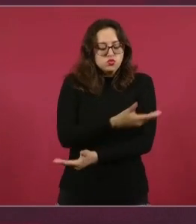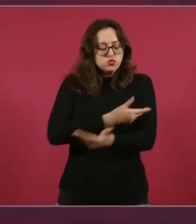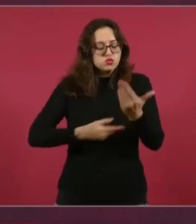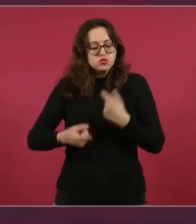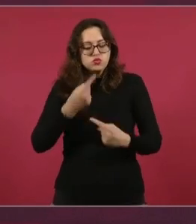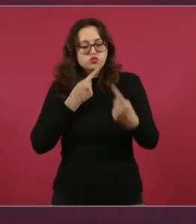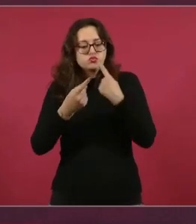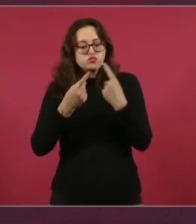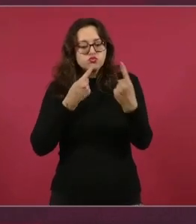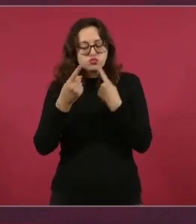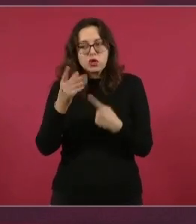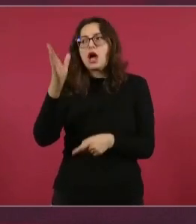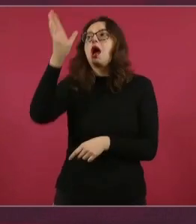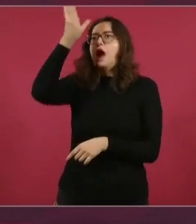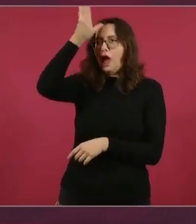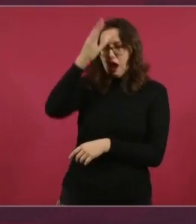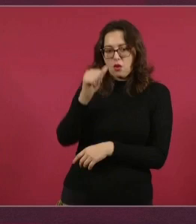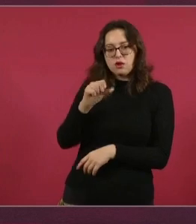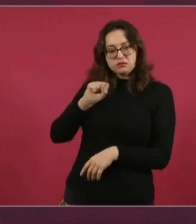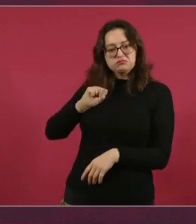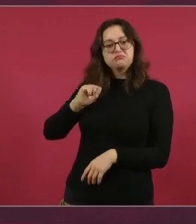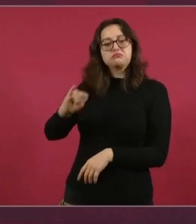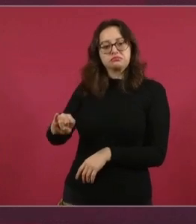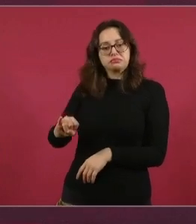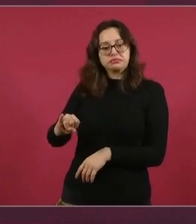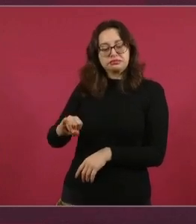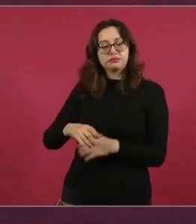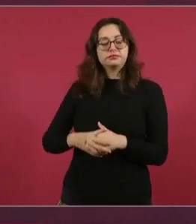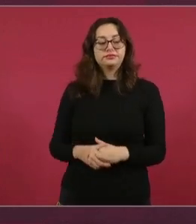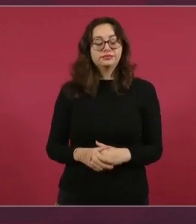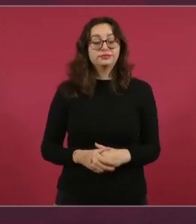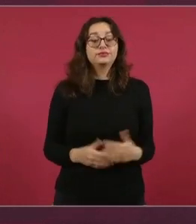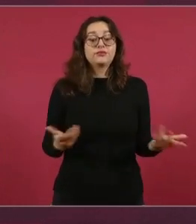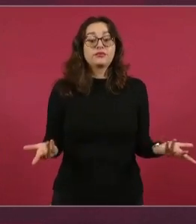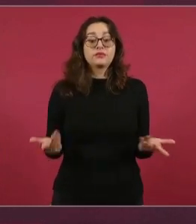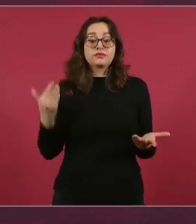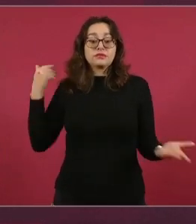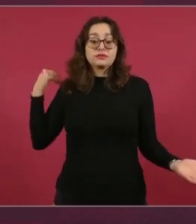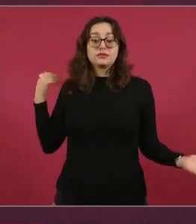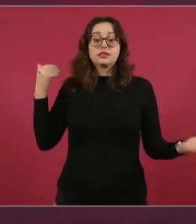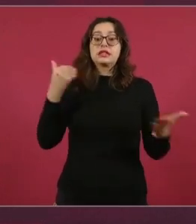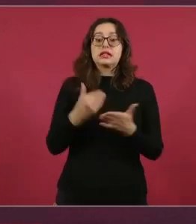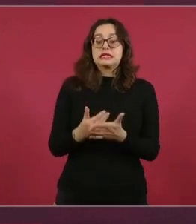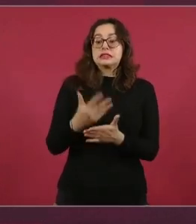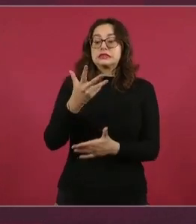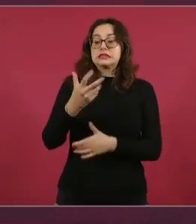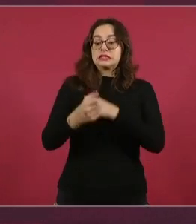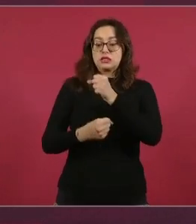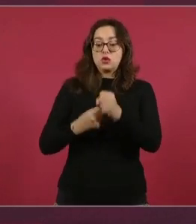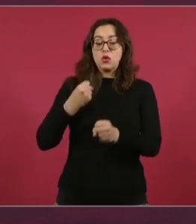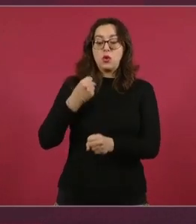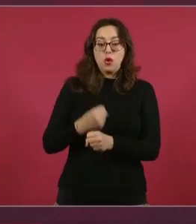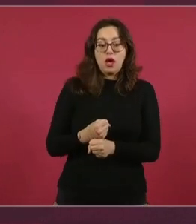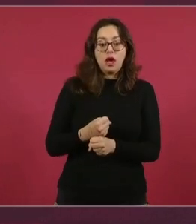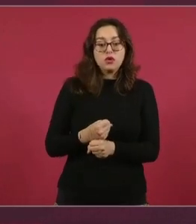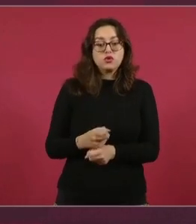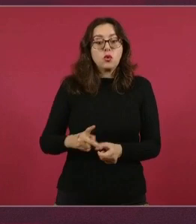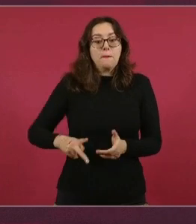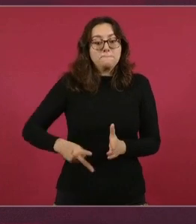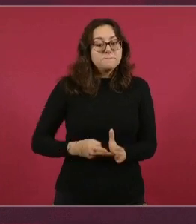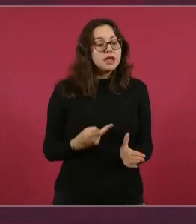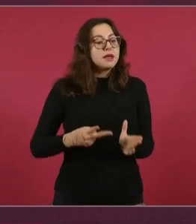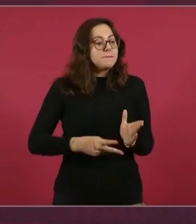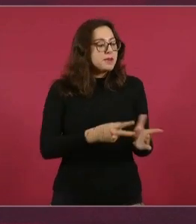Me ha tocado, y ya para el próximo